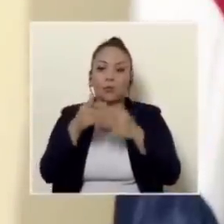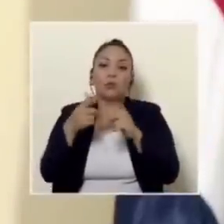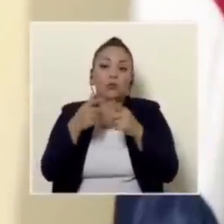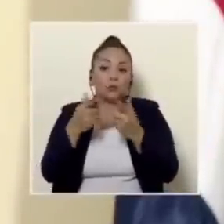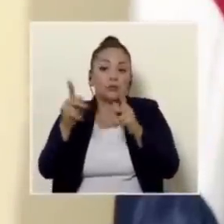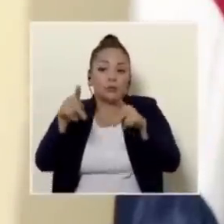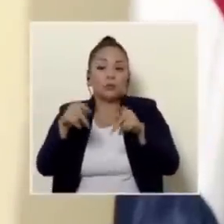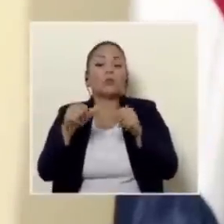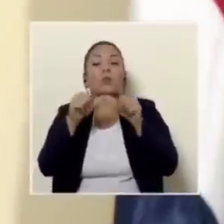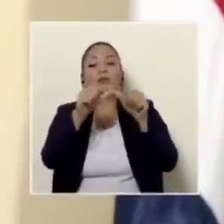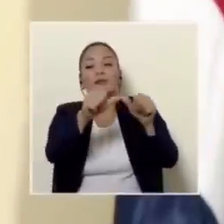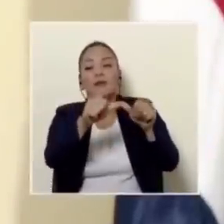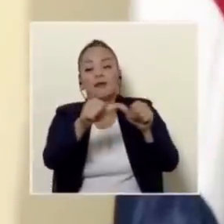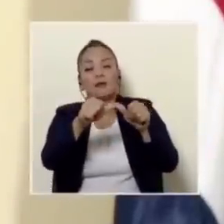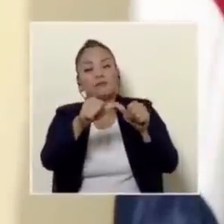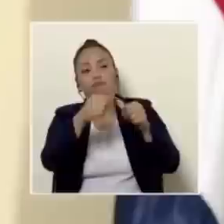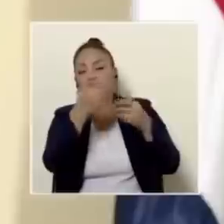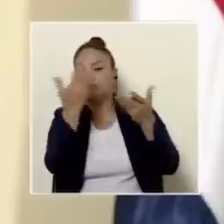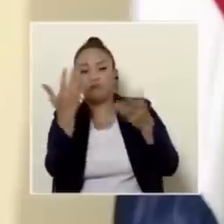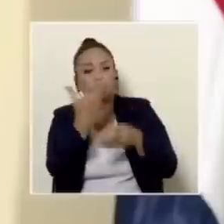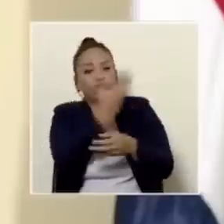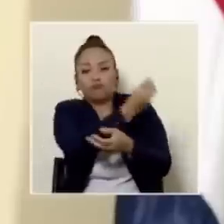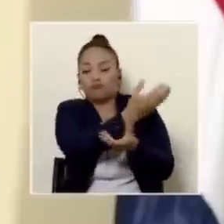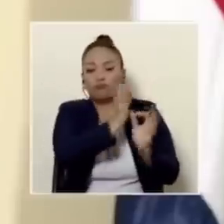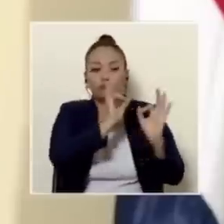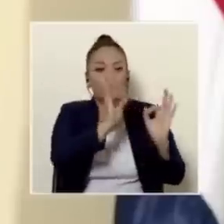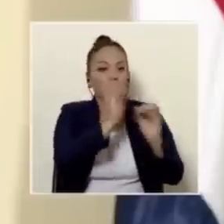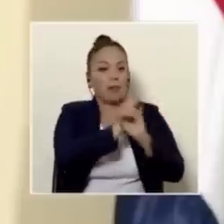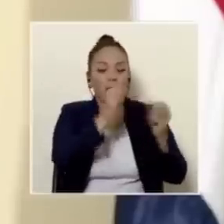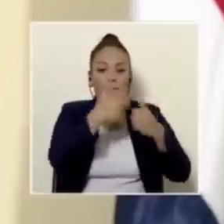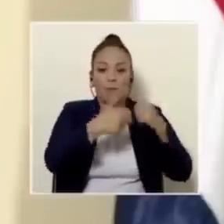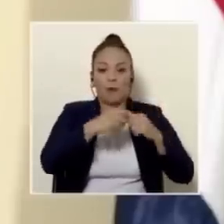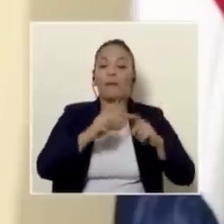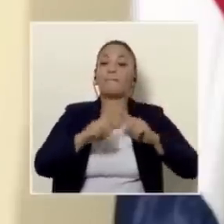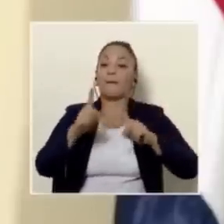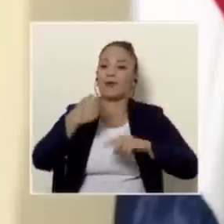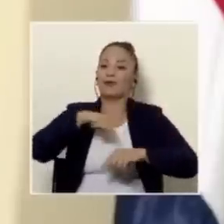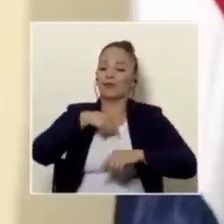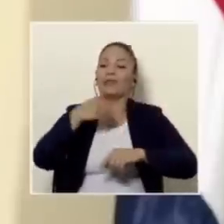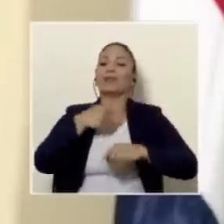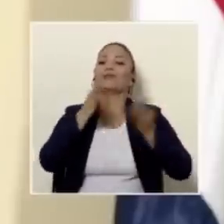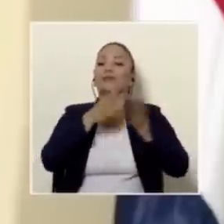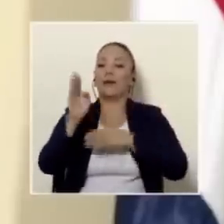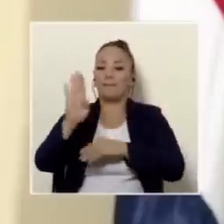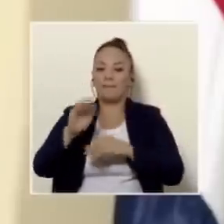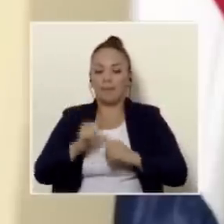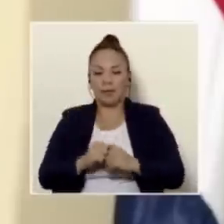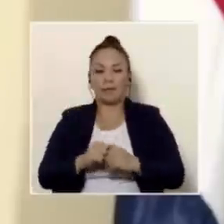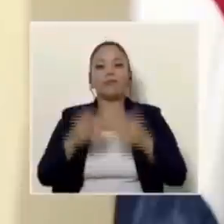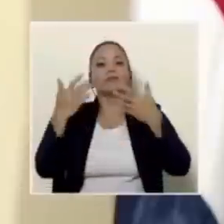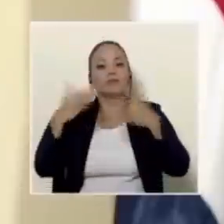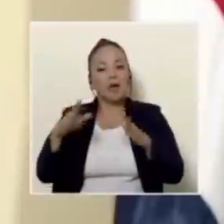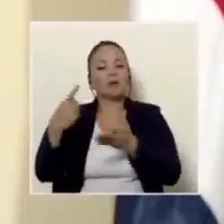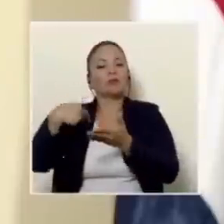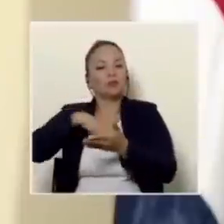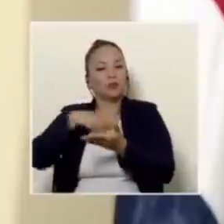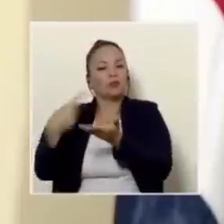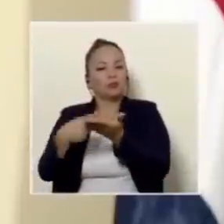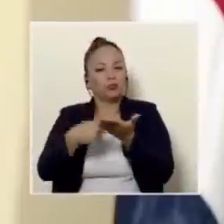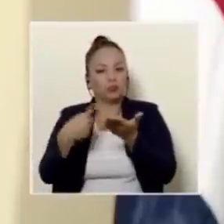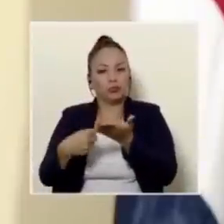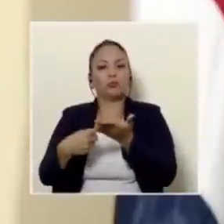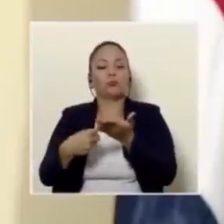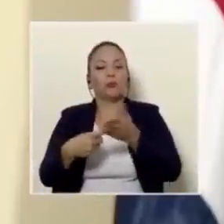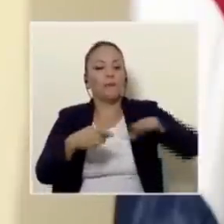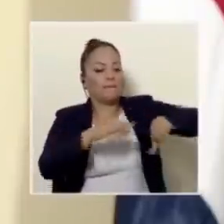el flujo puede continuar su camino sin ningún problema. Pero sí tenemos un plan B, una articulación ya pensada en la